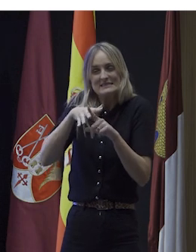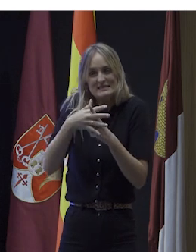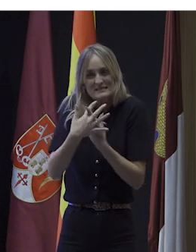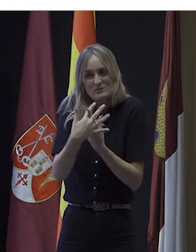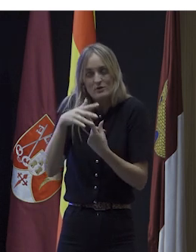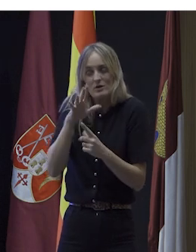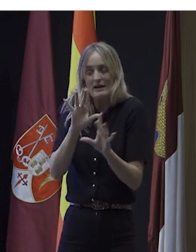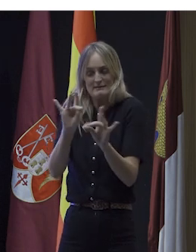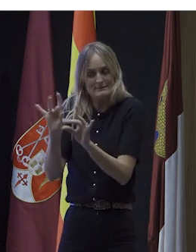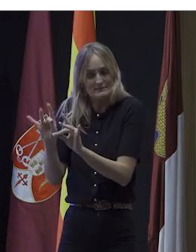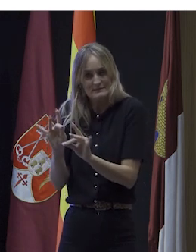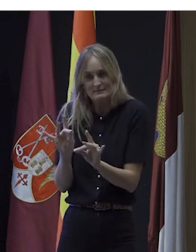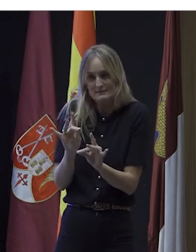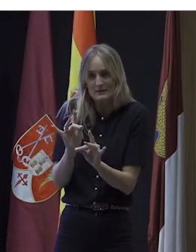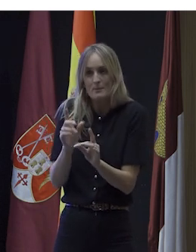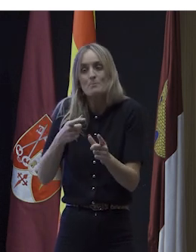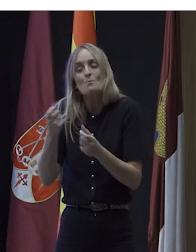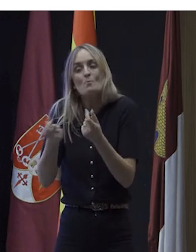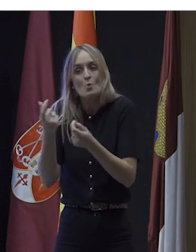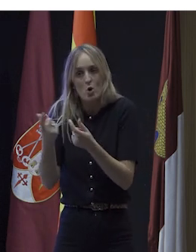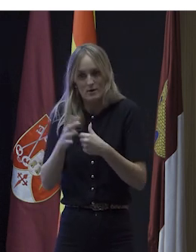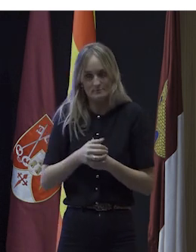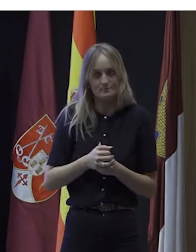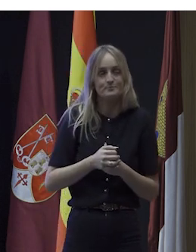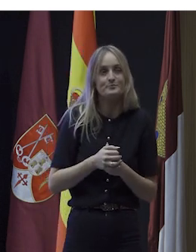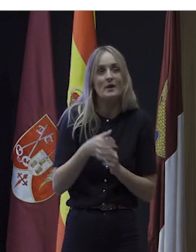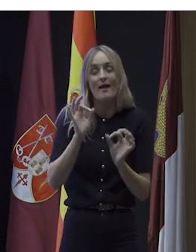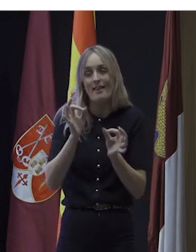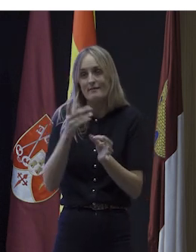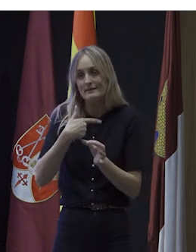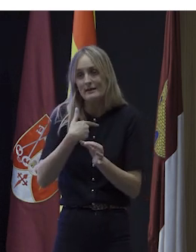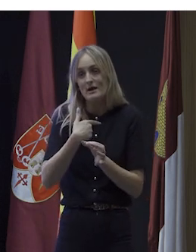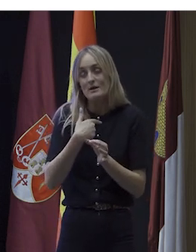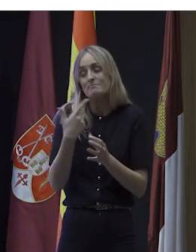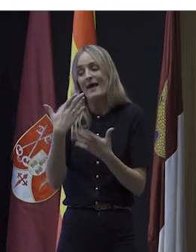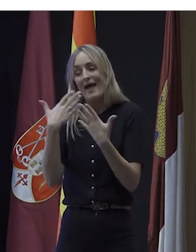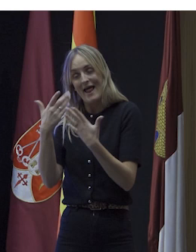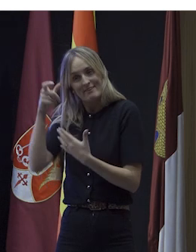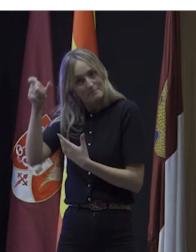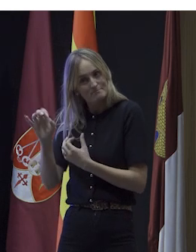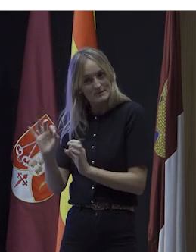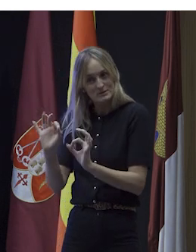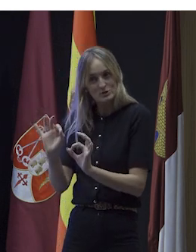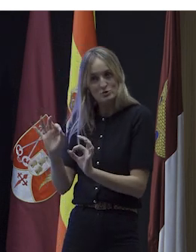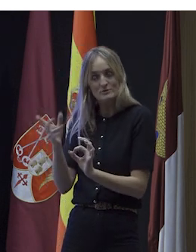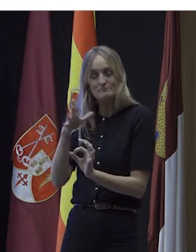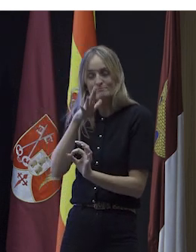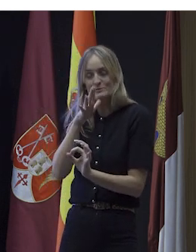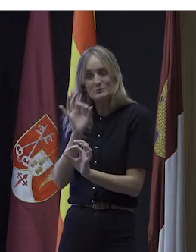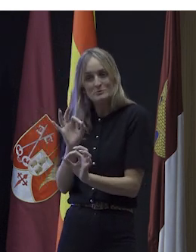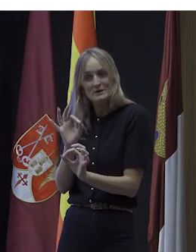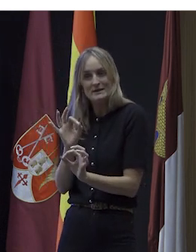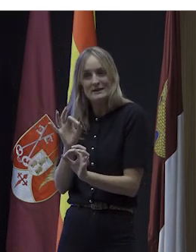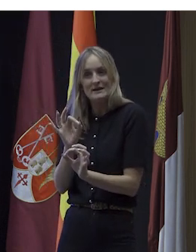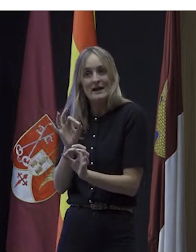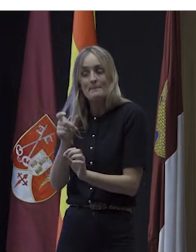hacer con el corazón funcionando, era intocable. Y la verdad es que hemos de agradecerle al hombre que fuera bastante tenaz, porque a